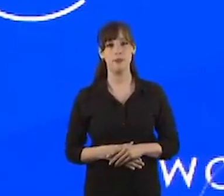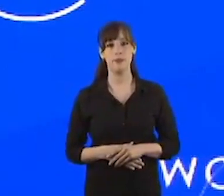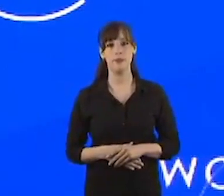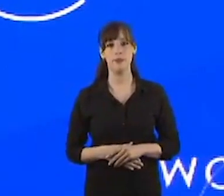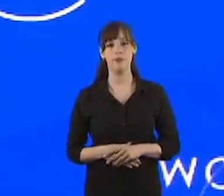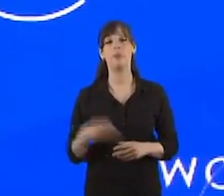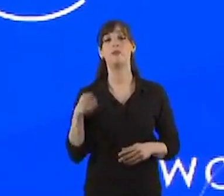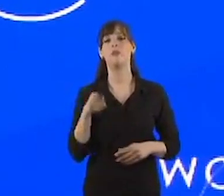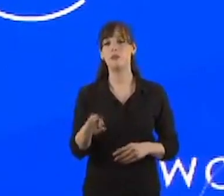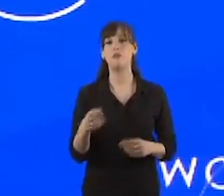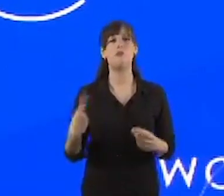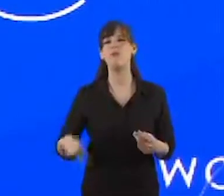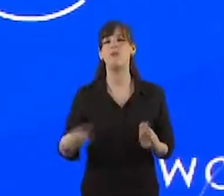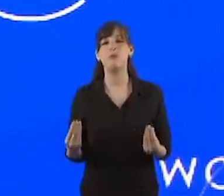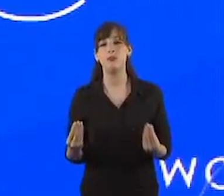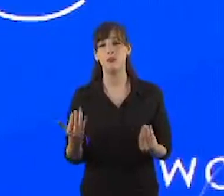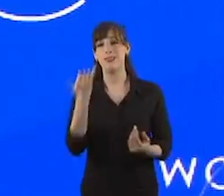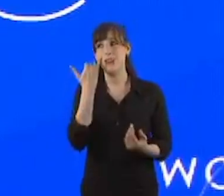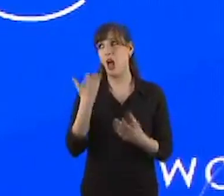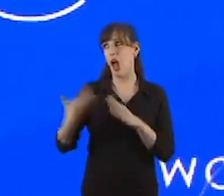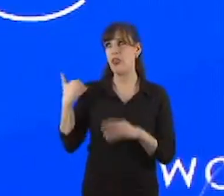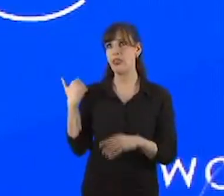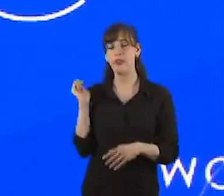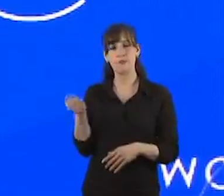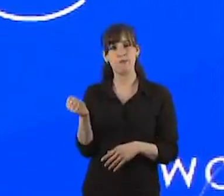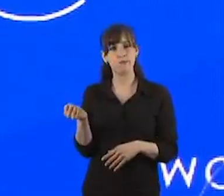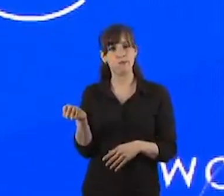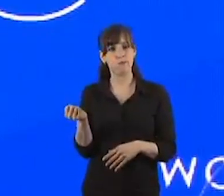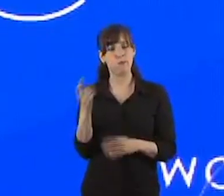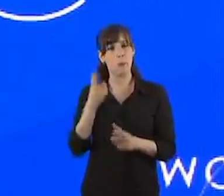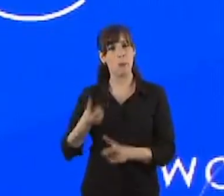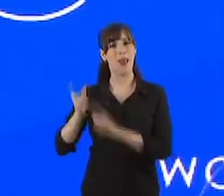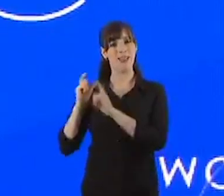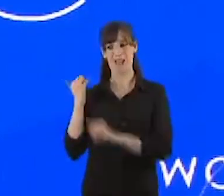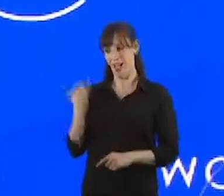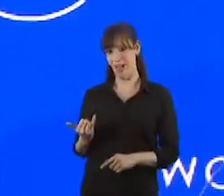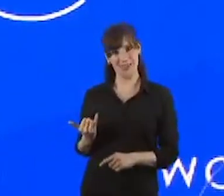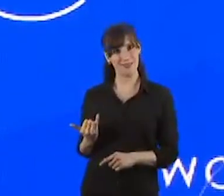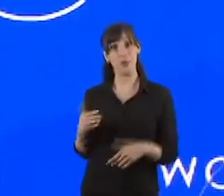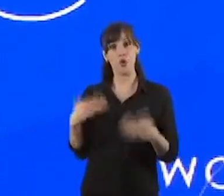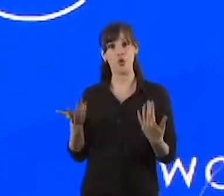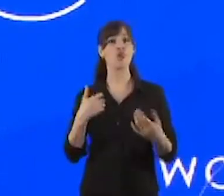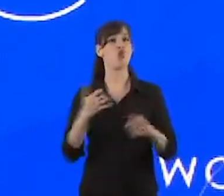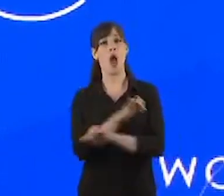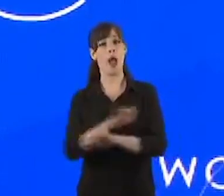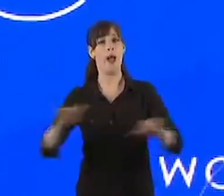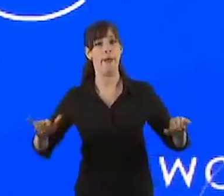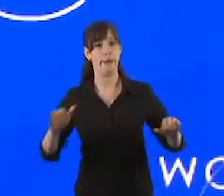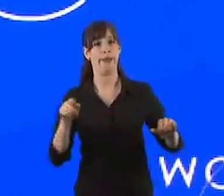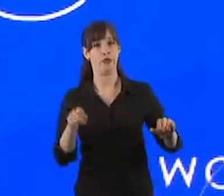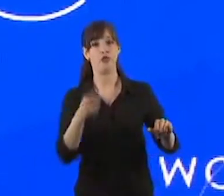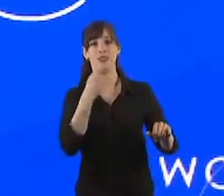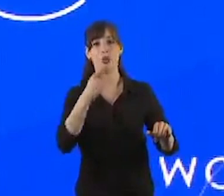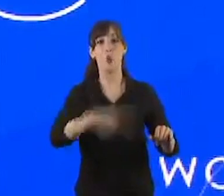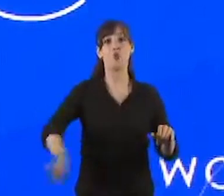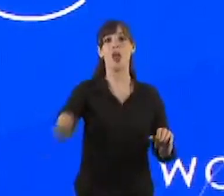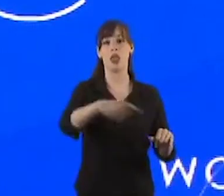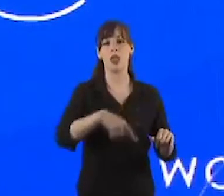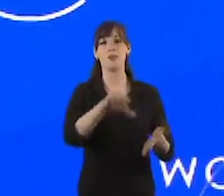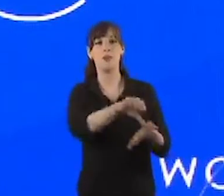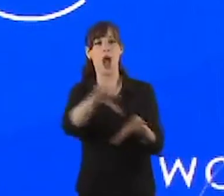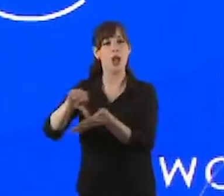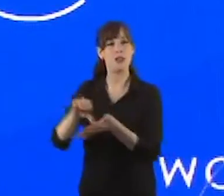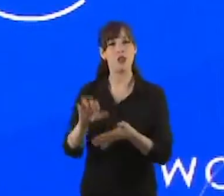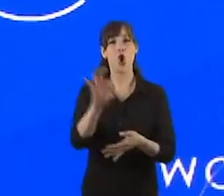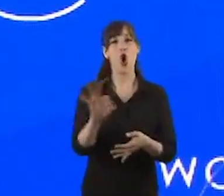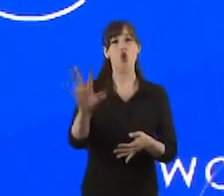Esto es, ya lo vivimos nosotros y estamos acá para alertarlos acerca de lo que puede pasar si los países de Occidente, que se